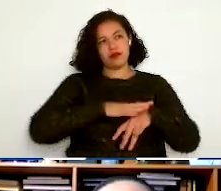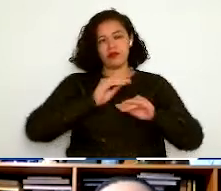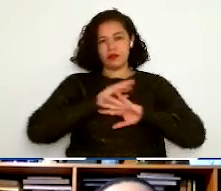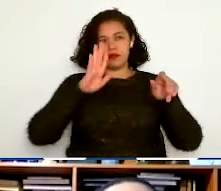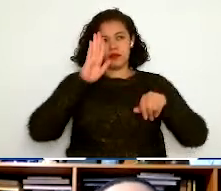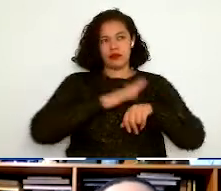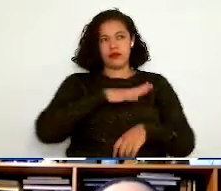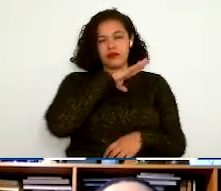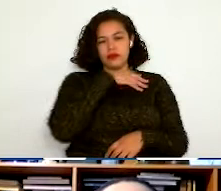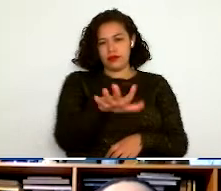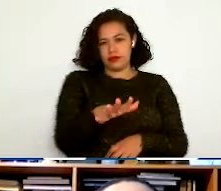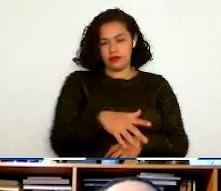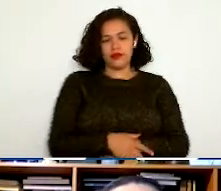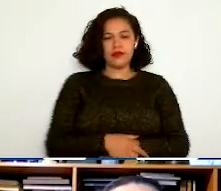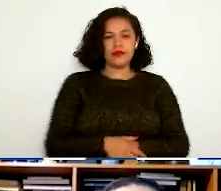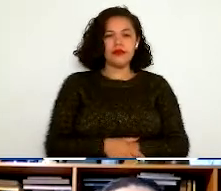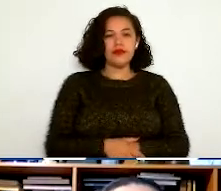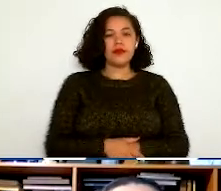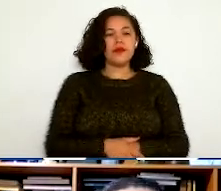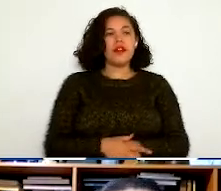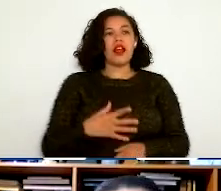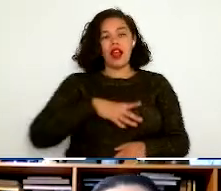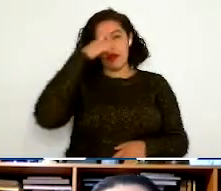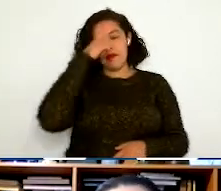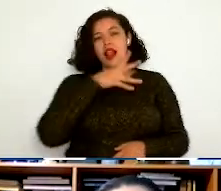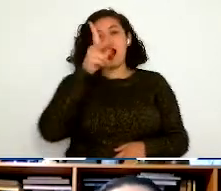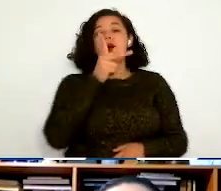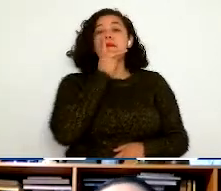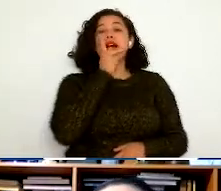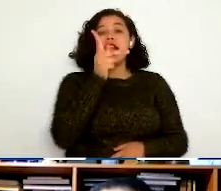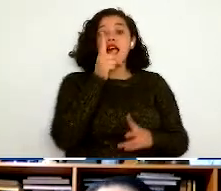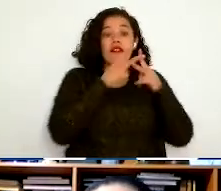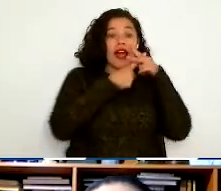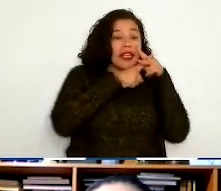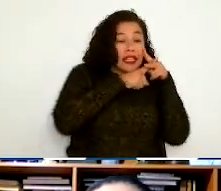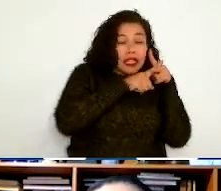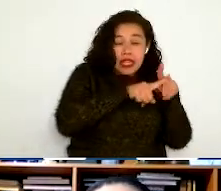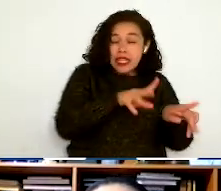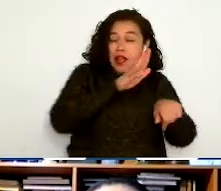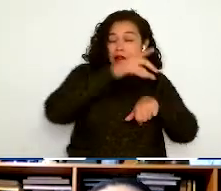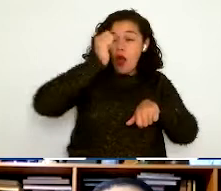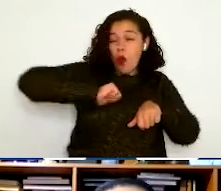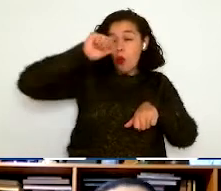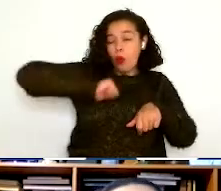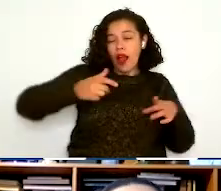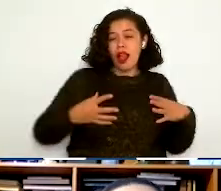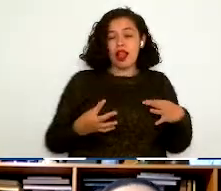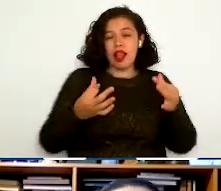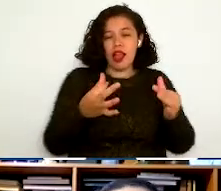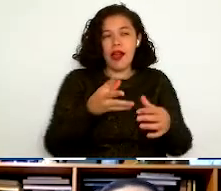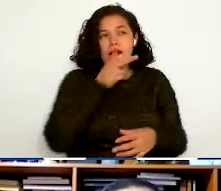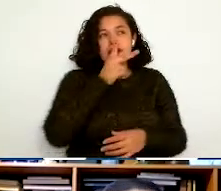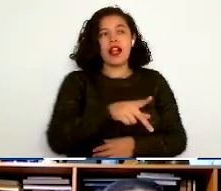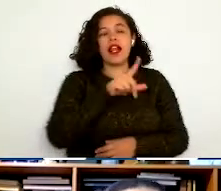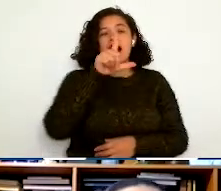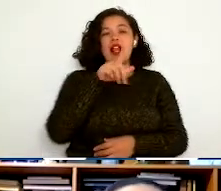podríamos decir que en términos etimológicos o su raíz etimológica, calidad proviene de este término